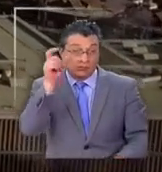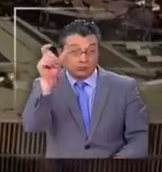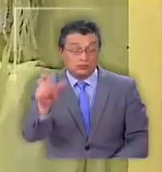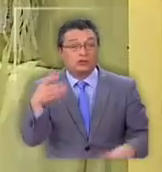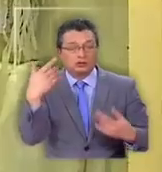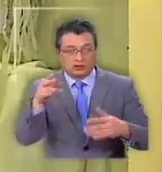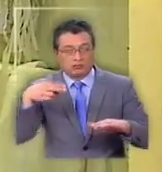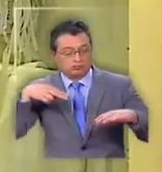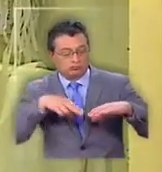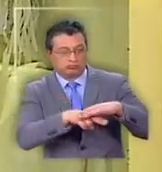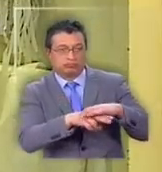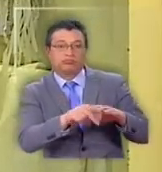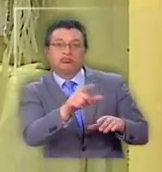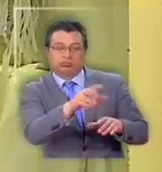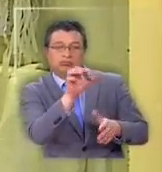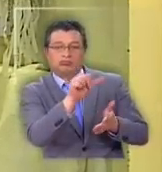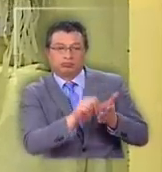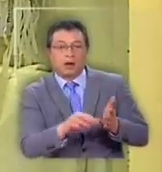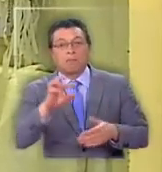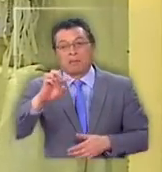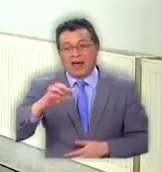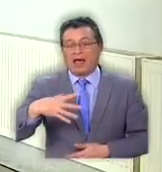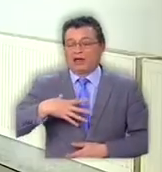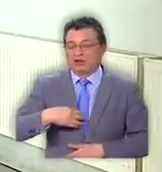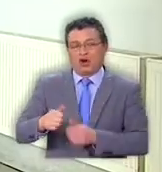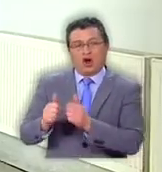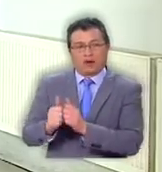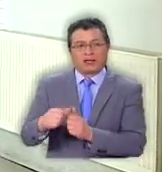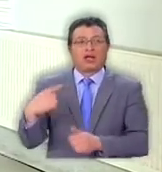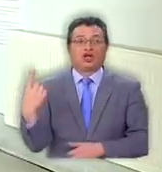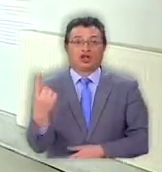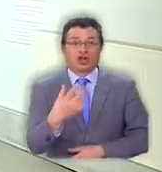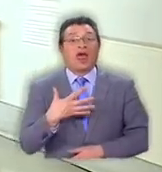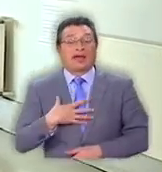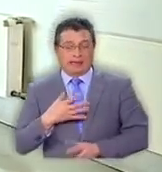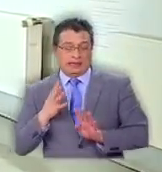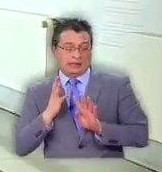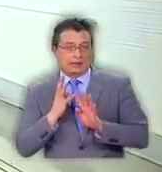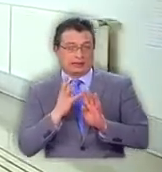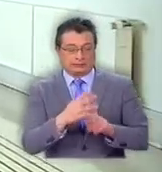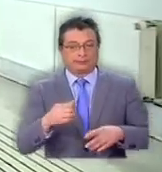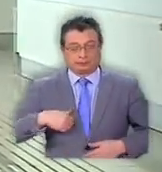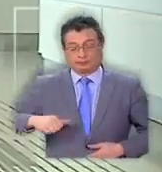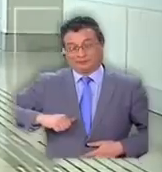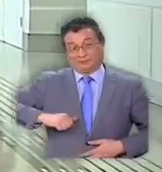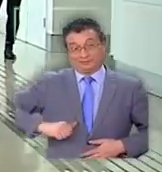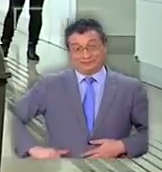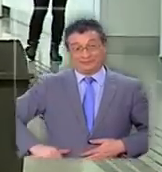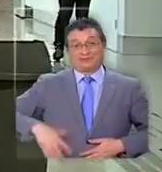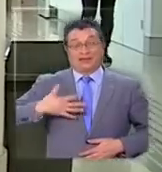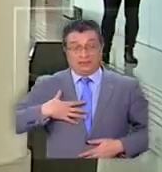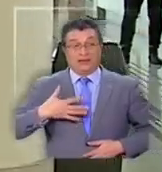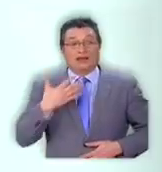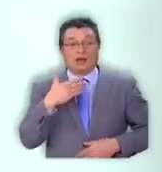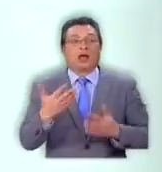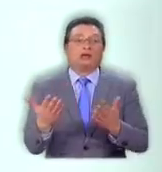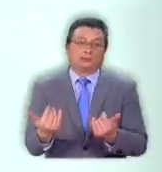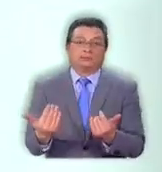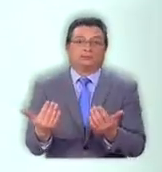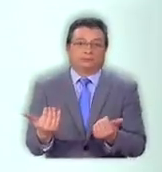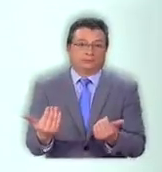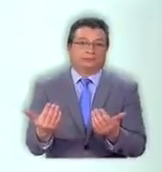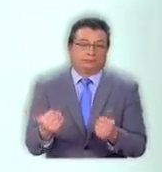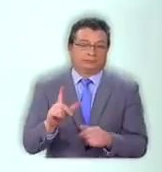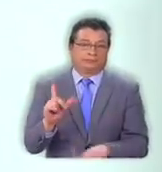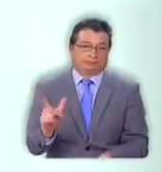en pabellón, sus padres, su hijo y las compañeras que también aspiran a acceder al programa de cirugías viven una tensa espera. Espera